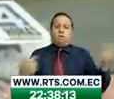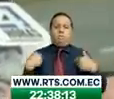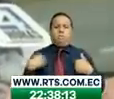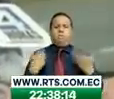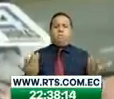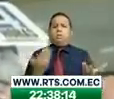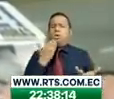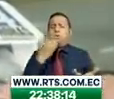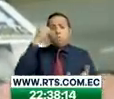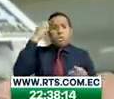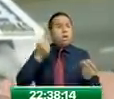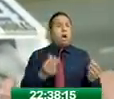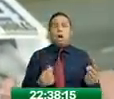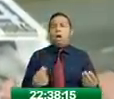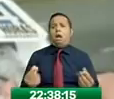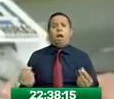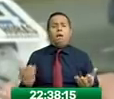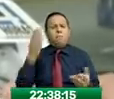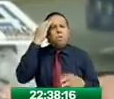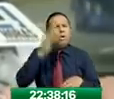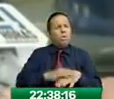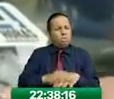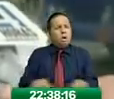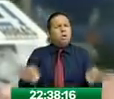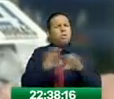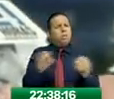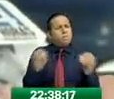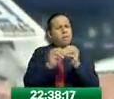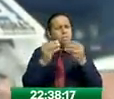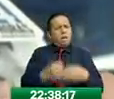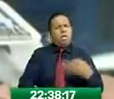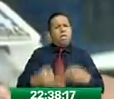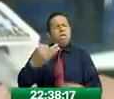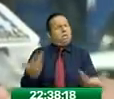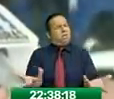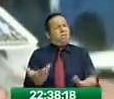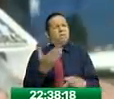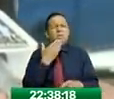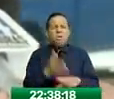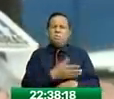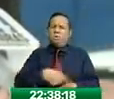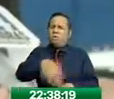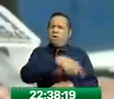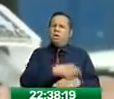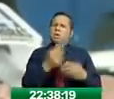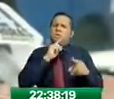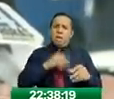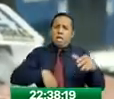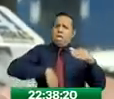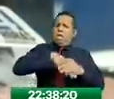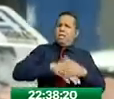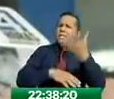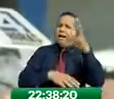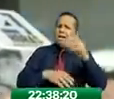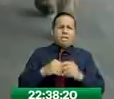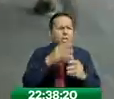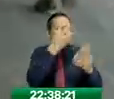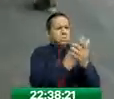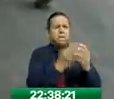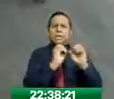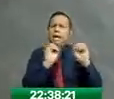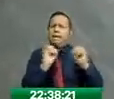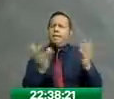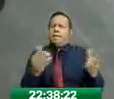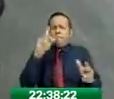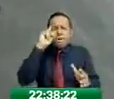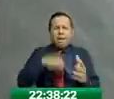se instale una audiencia o que se reinstale una audiencia, sobre todo cuando son delitos imprescriptibles y cuando no hay nadie privado de su libertad. En medio